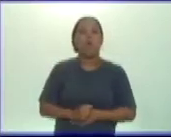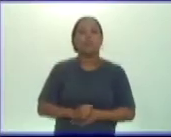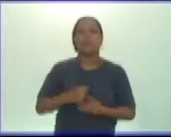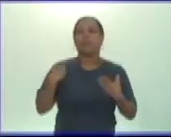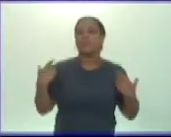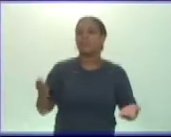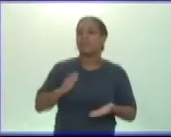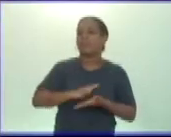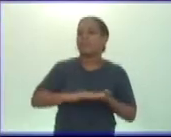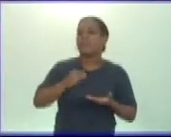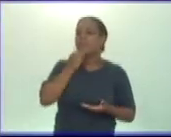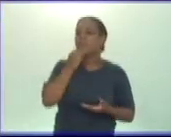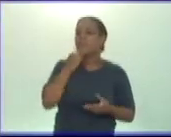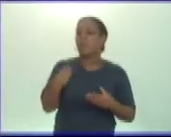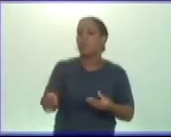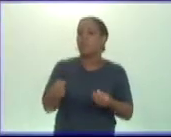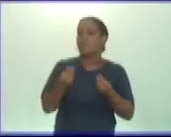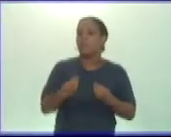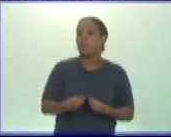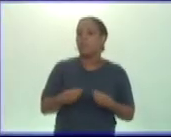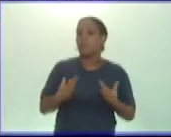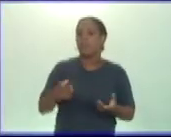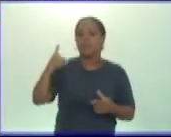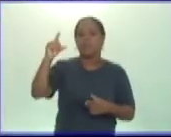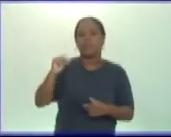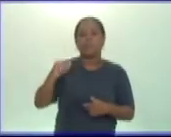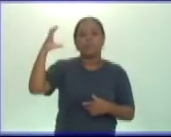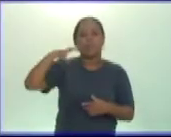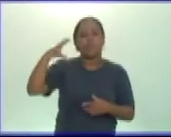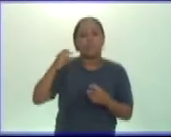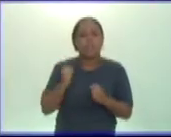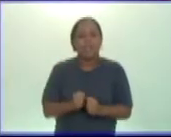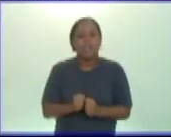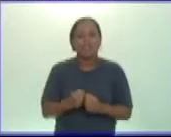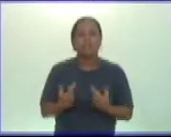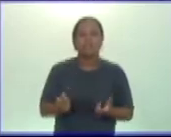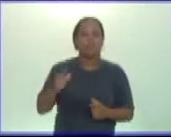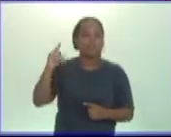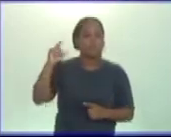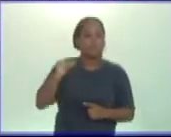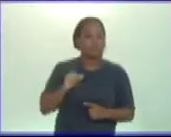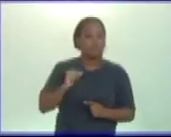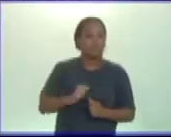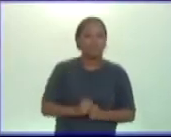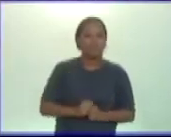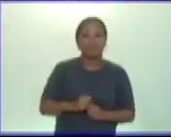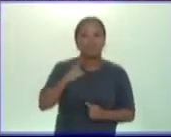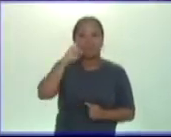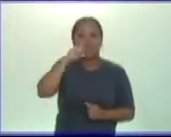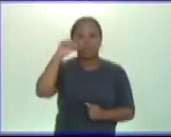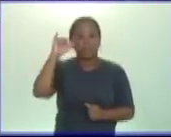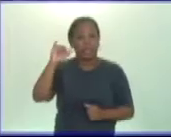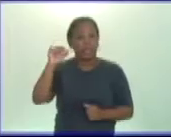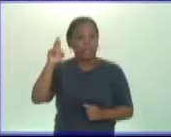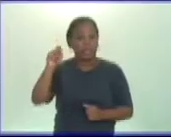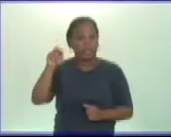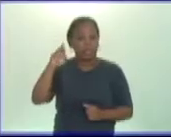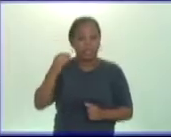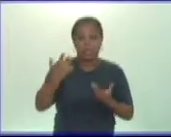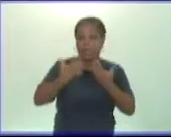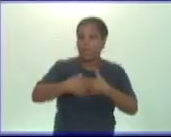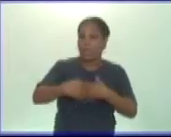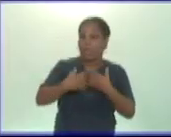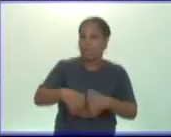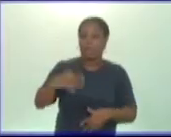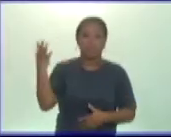para disminuir la lluvia ácida? Reducir al máximo los niveles de azufre y nitrógeno en las emisiones de las fábricas,